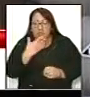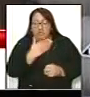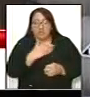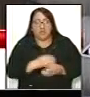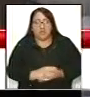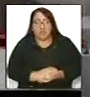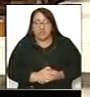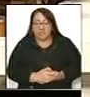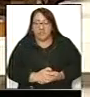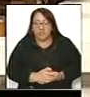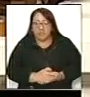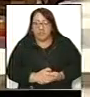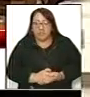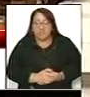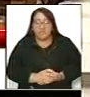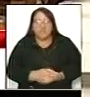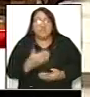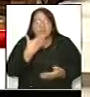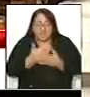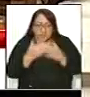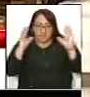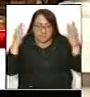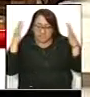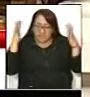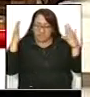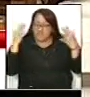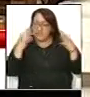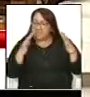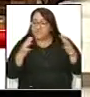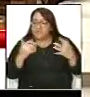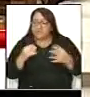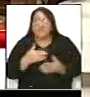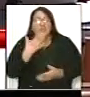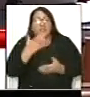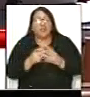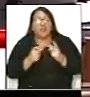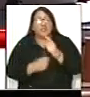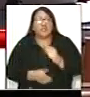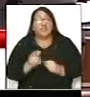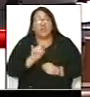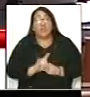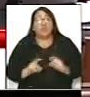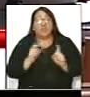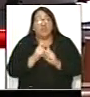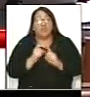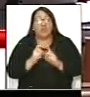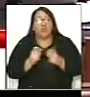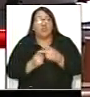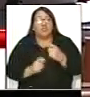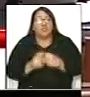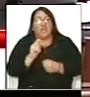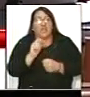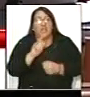presidente. Muchas gracias, señor congresista. Tiene el uso de la palabra el congresista Tucto.